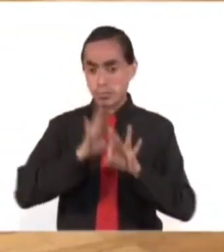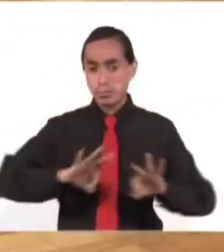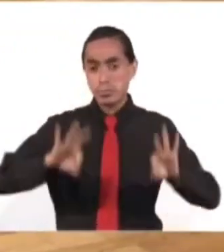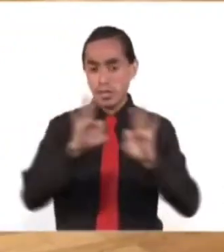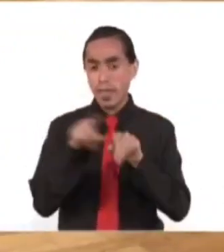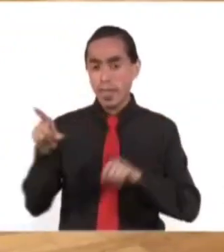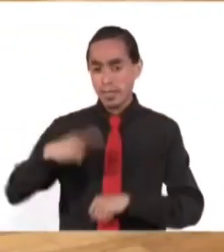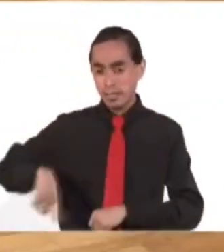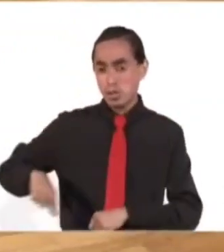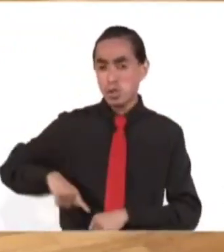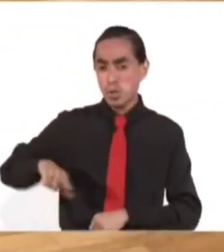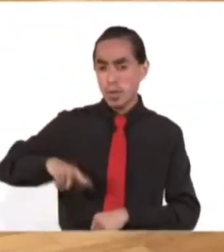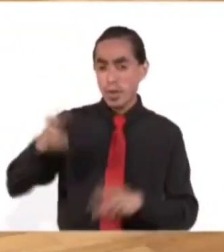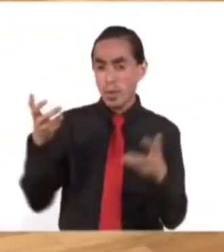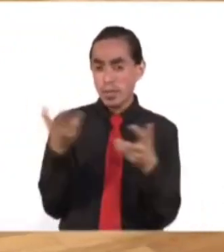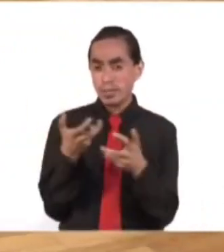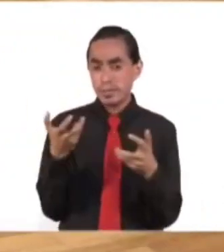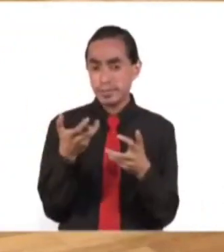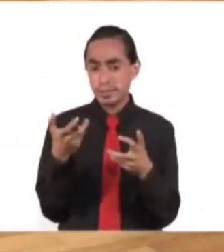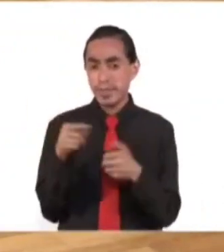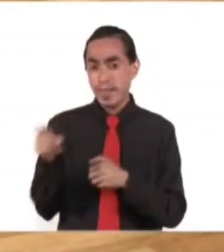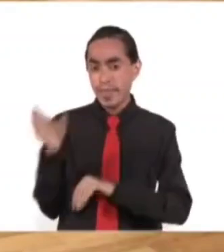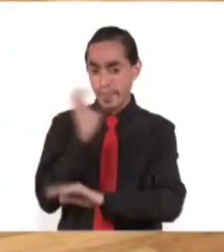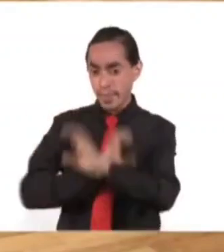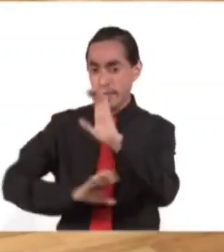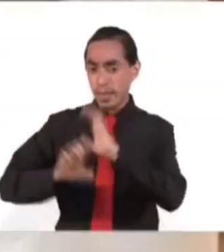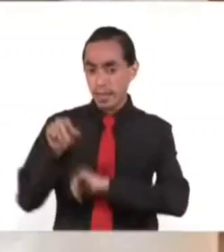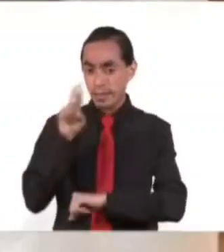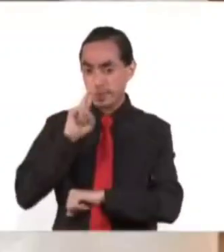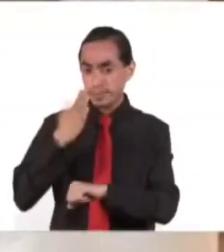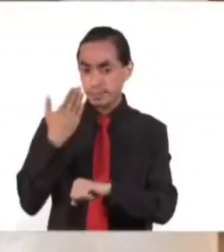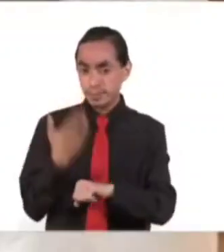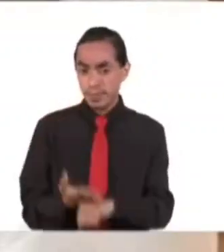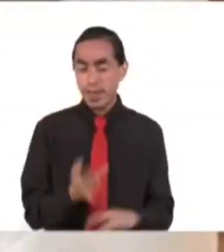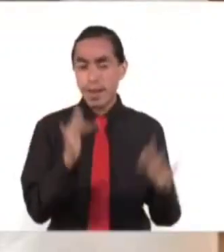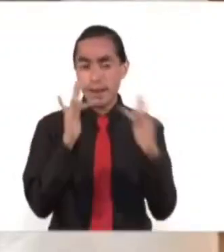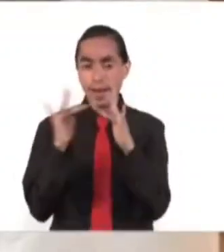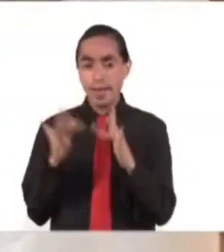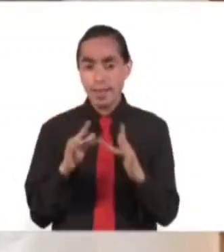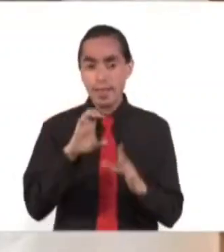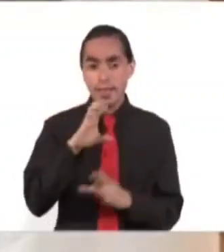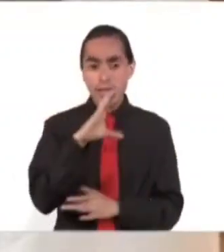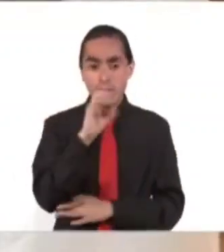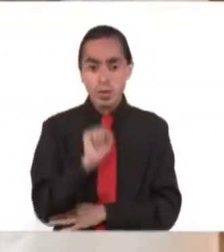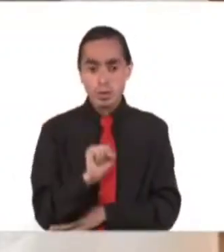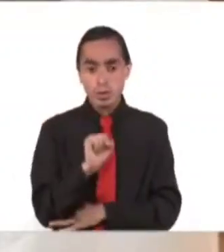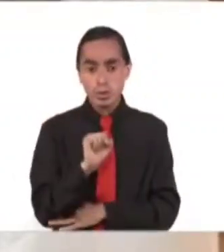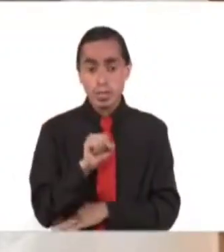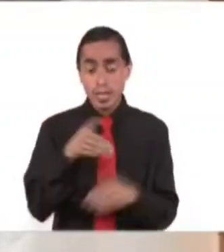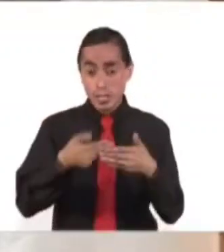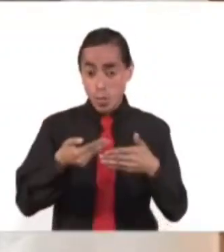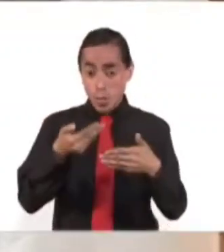del gobierno de la ciudad, de Claudia Sheinbaum, que es la red ECOS. Nunca se